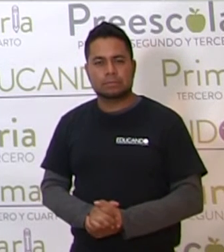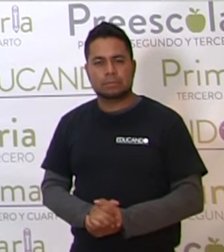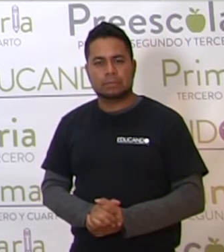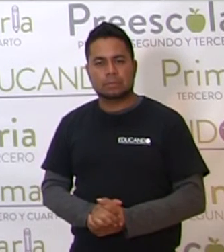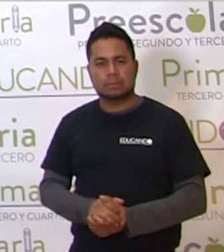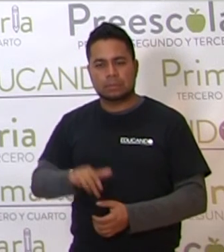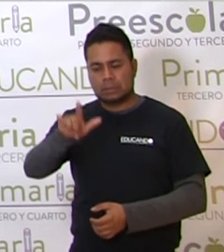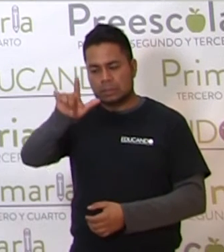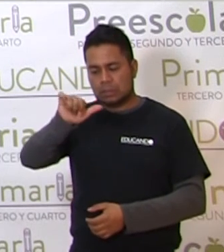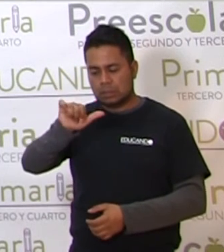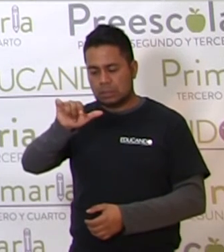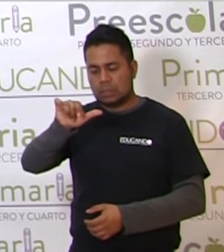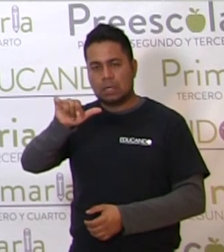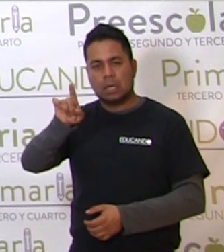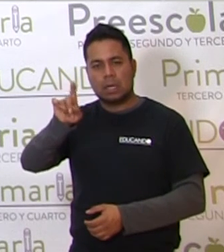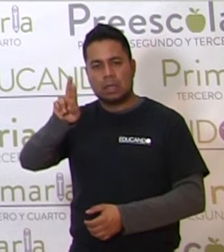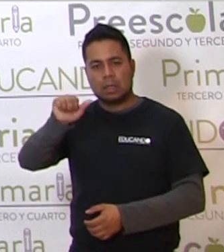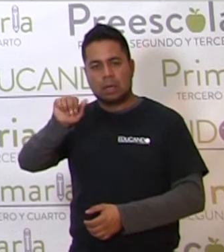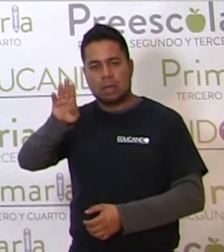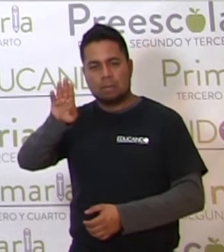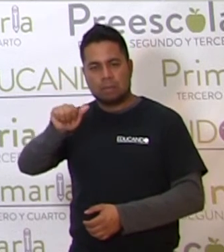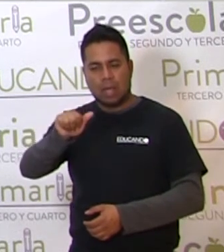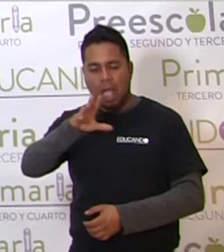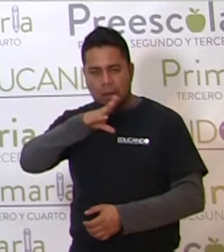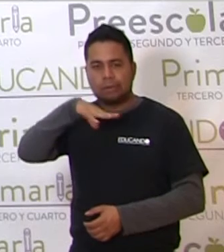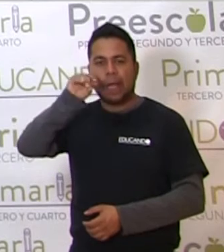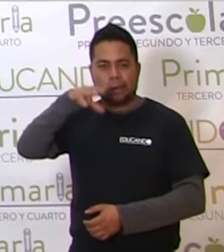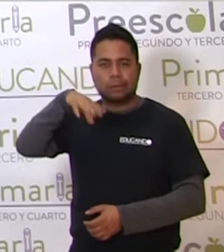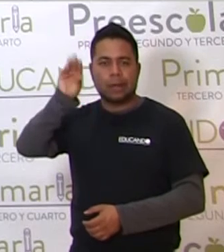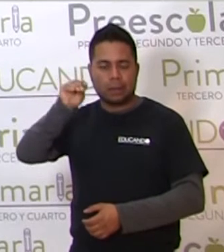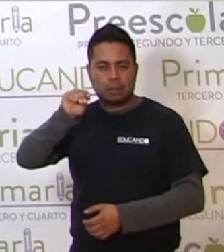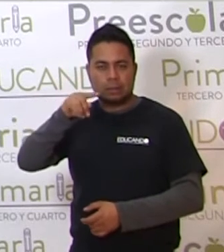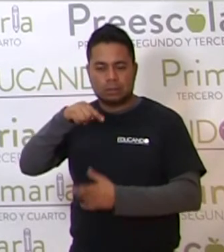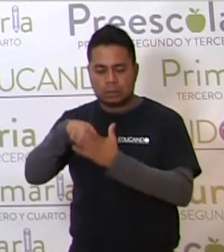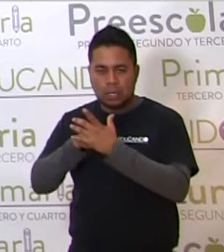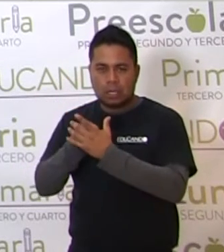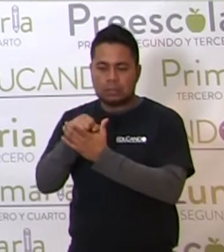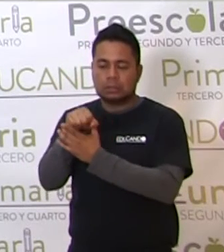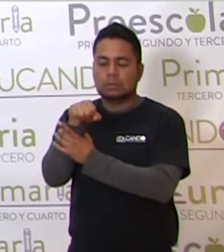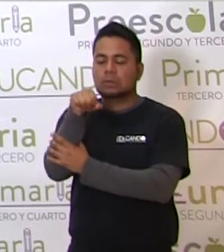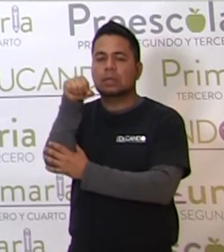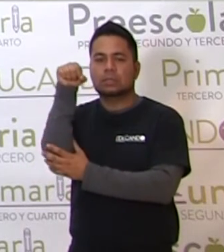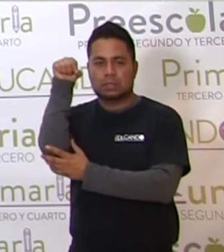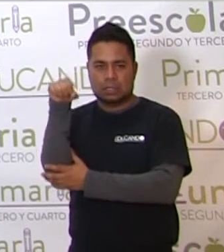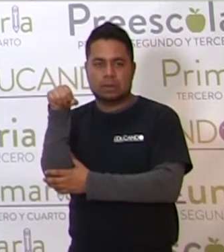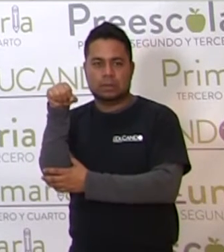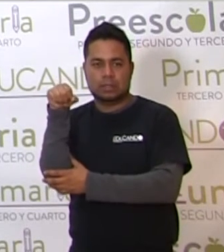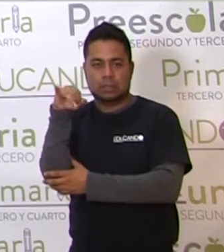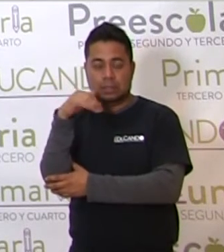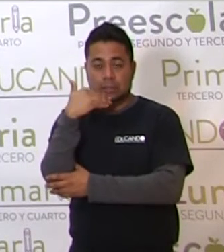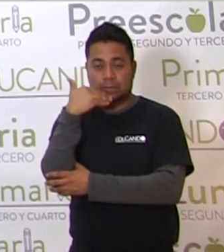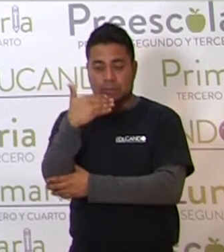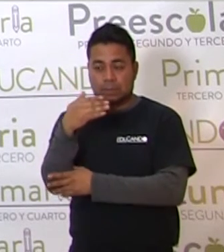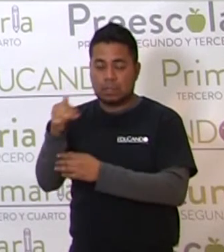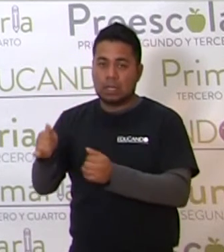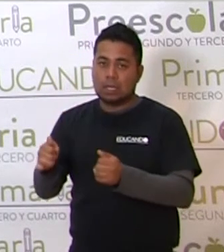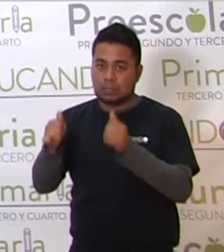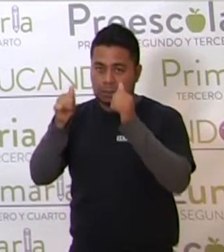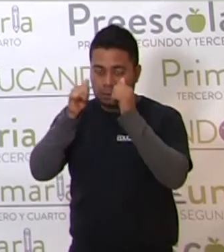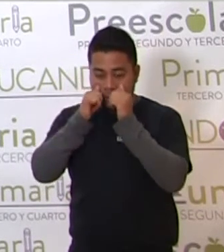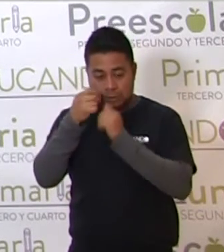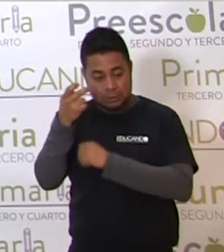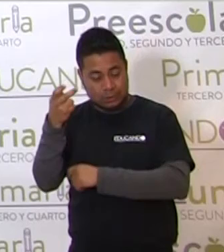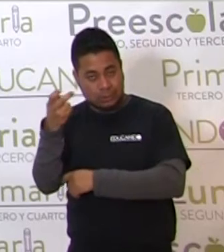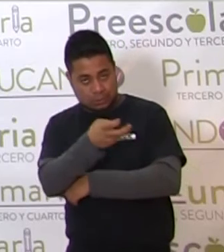lad va bien alto su cuello estiraba bien mucha atención en